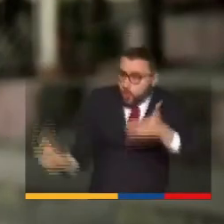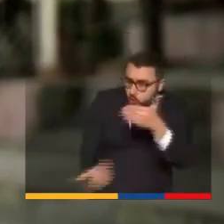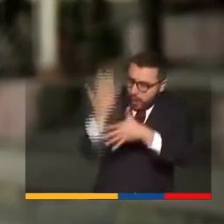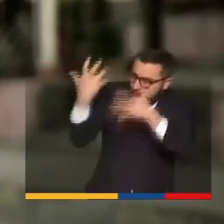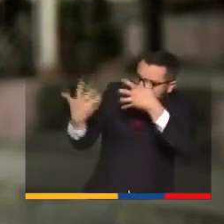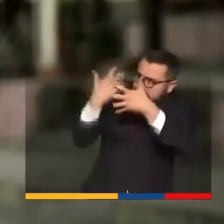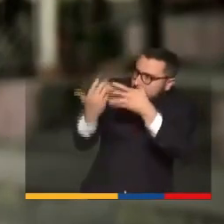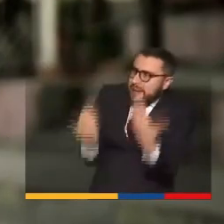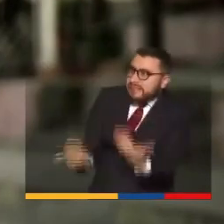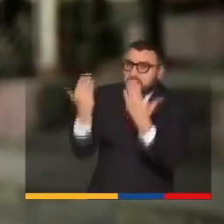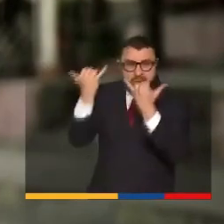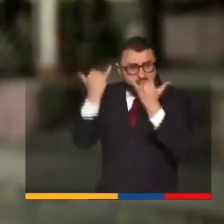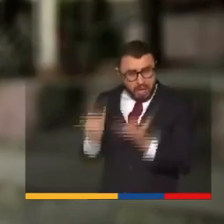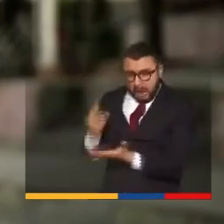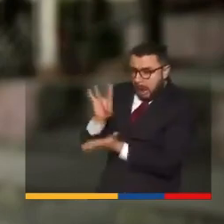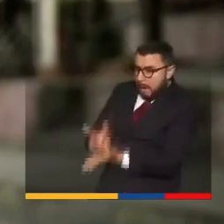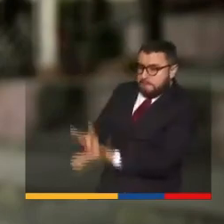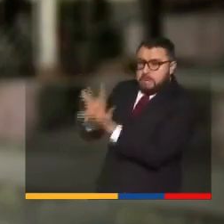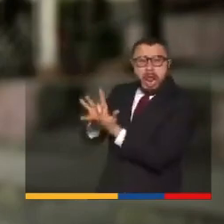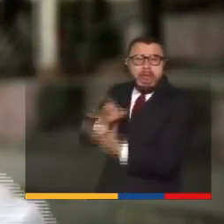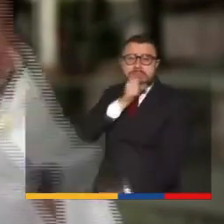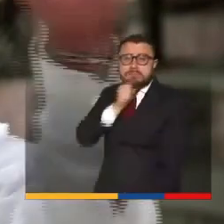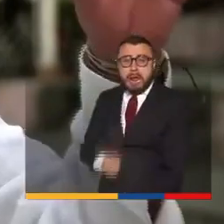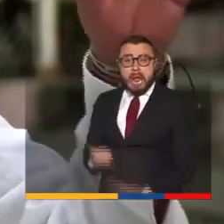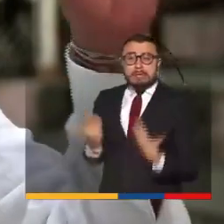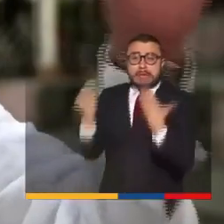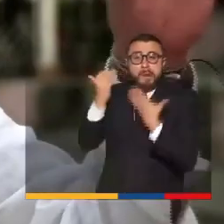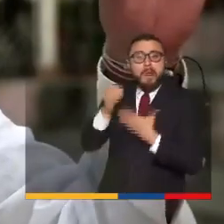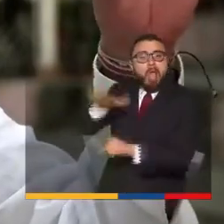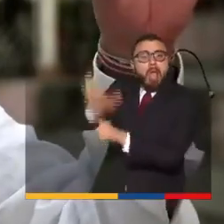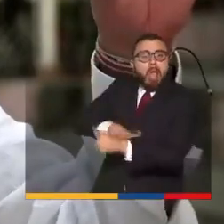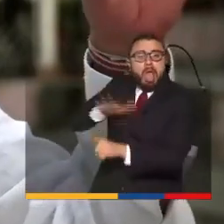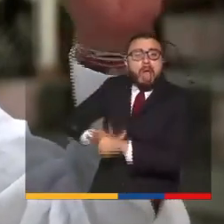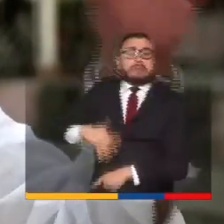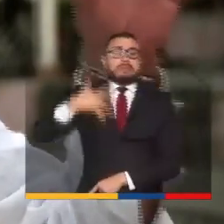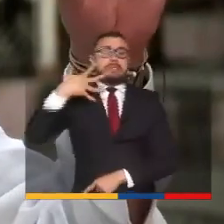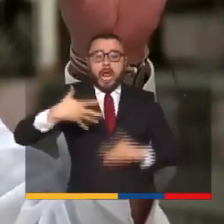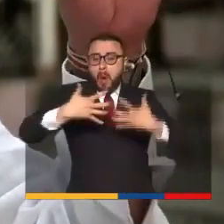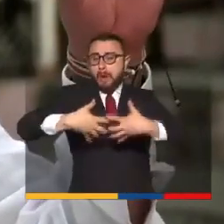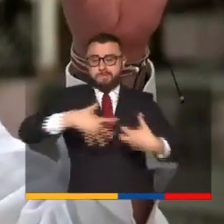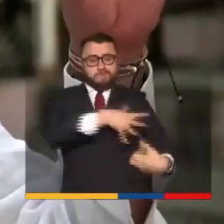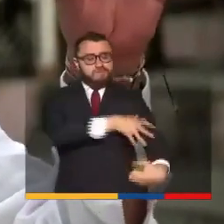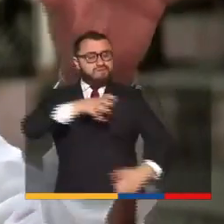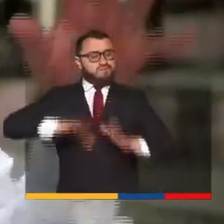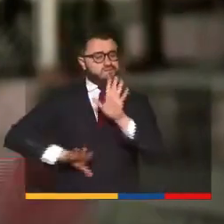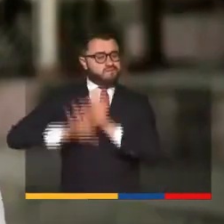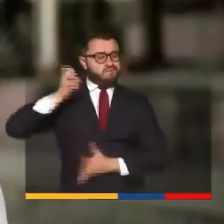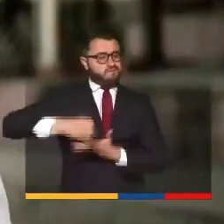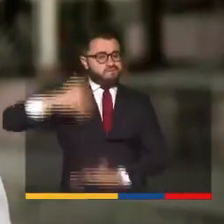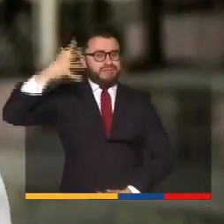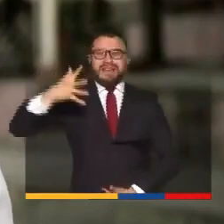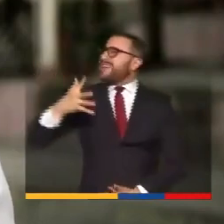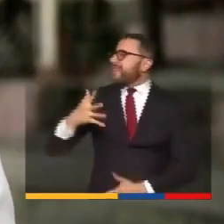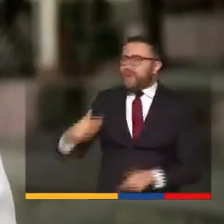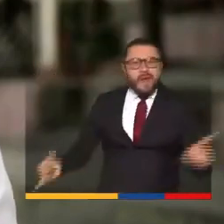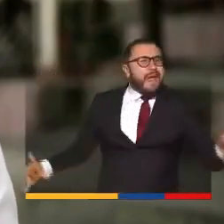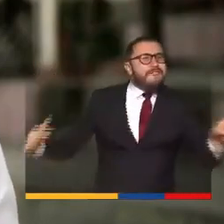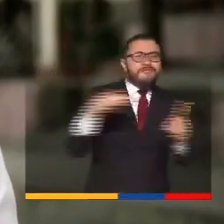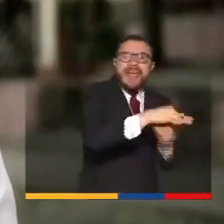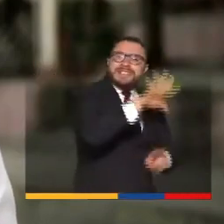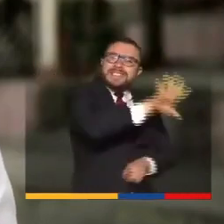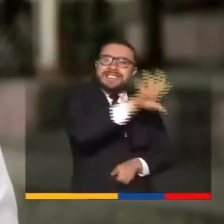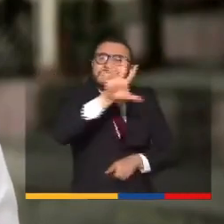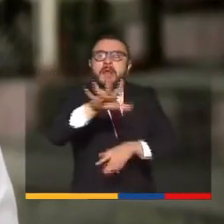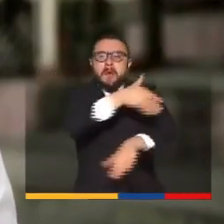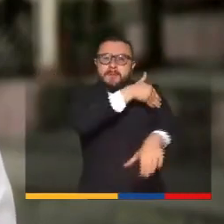el modelo actual, que solo beneficia a 5 empresas poderosas y que perjudica a